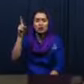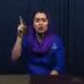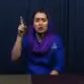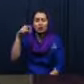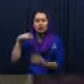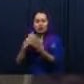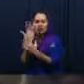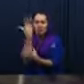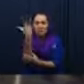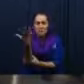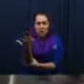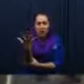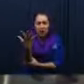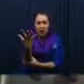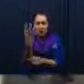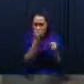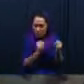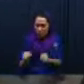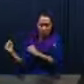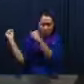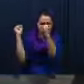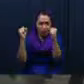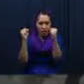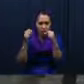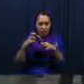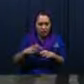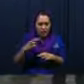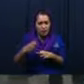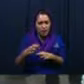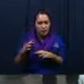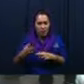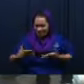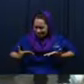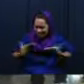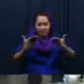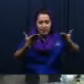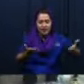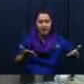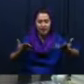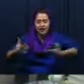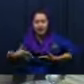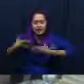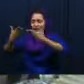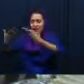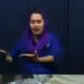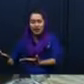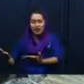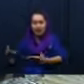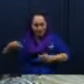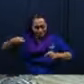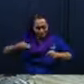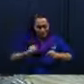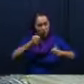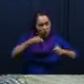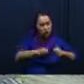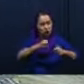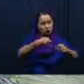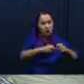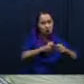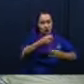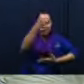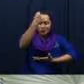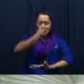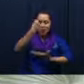mano poderosa de prosperidad. Vengo remendando el saco de dinero.